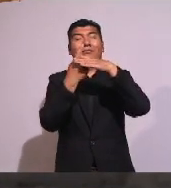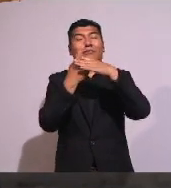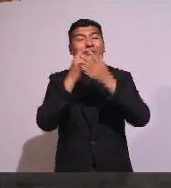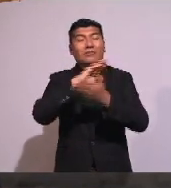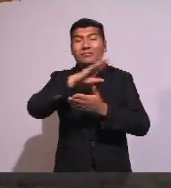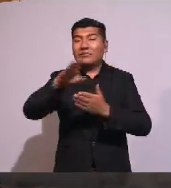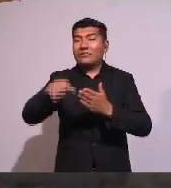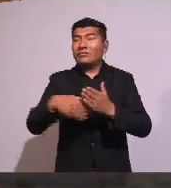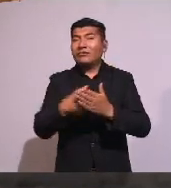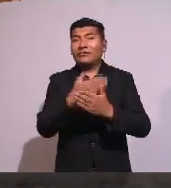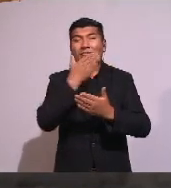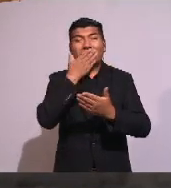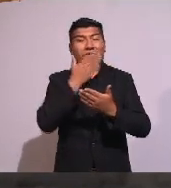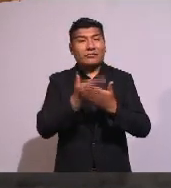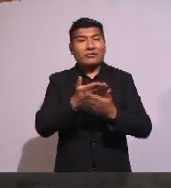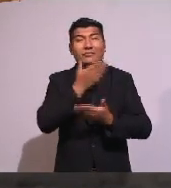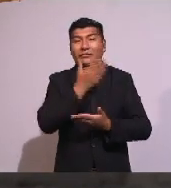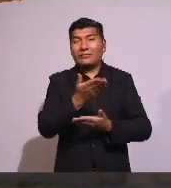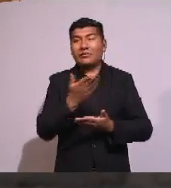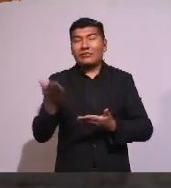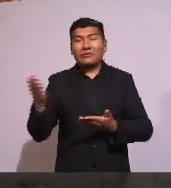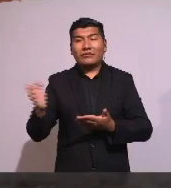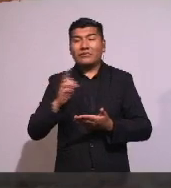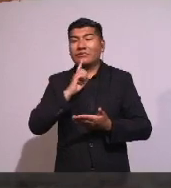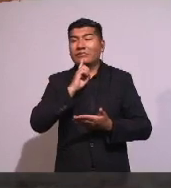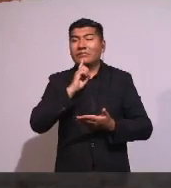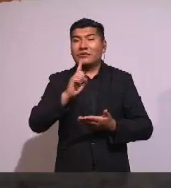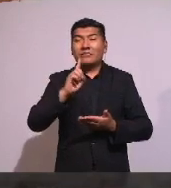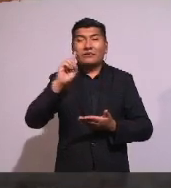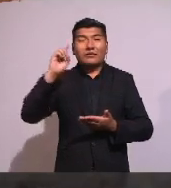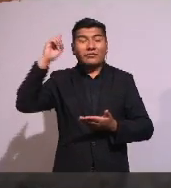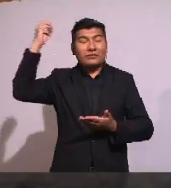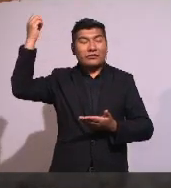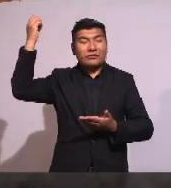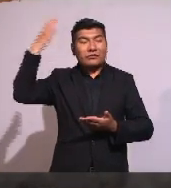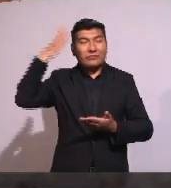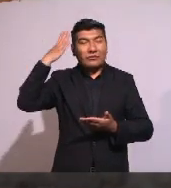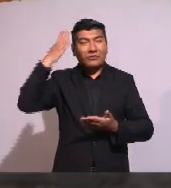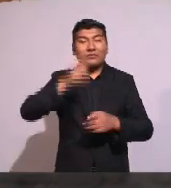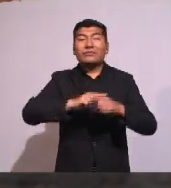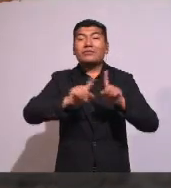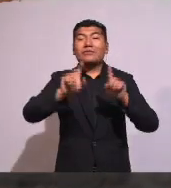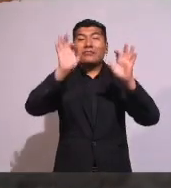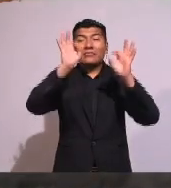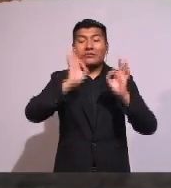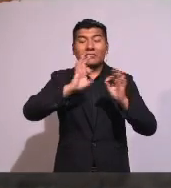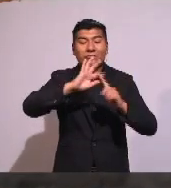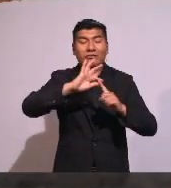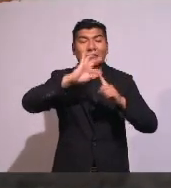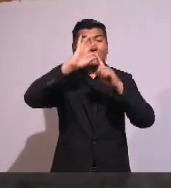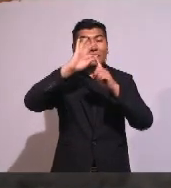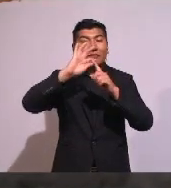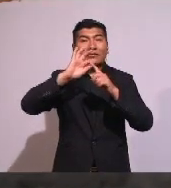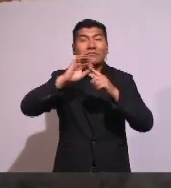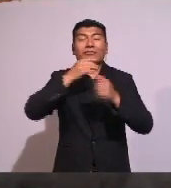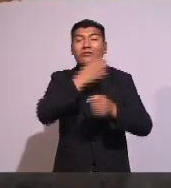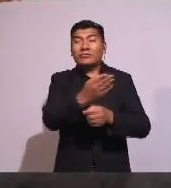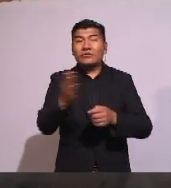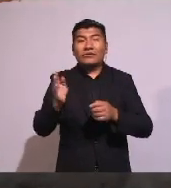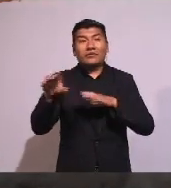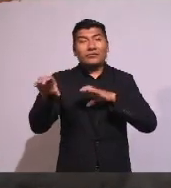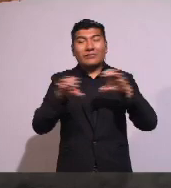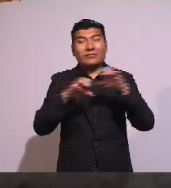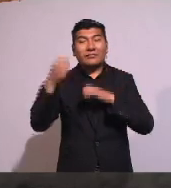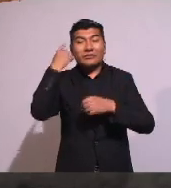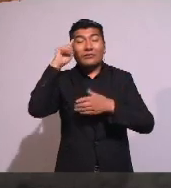Todas las buenas obras son luz, pero de manera especial lo son las que se